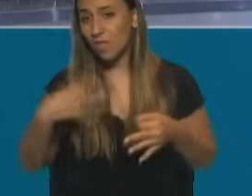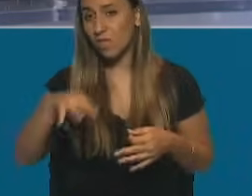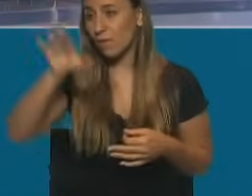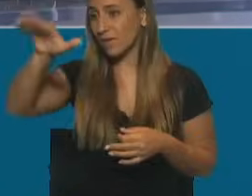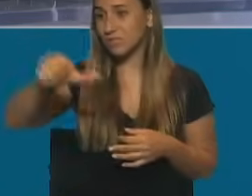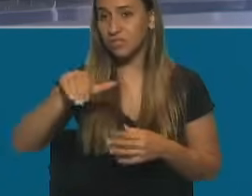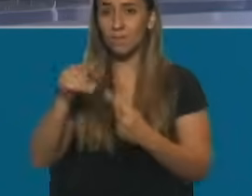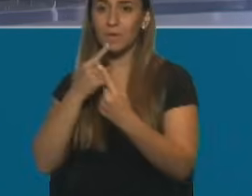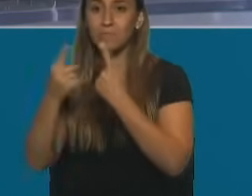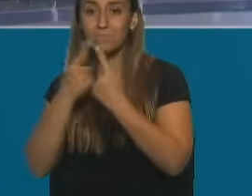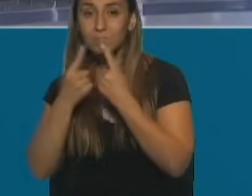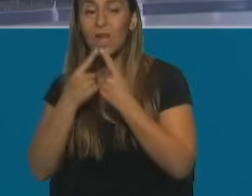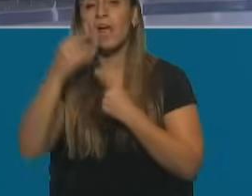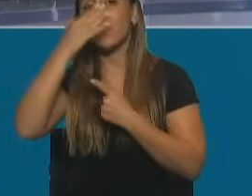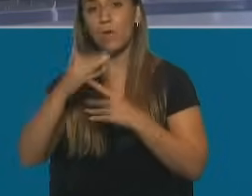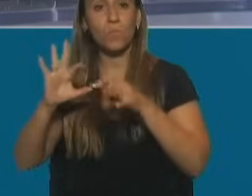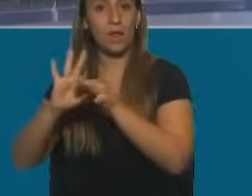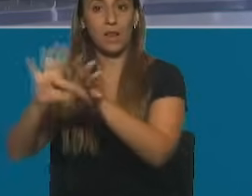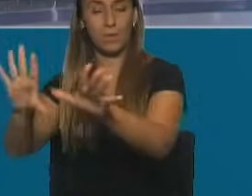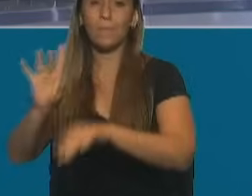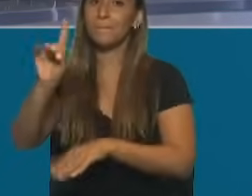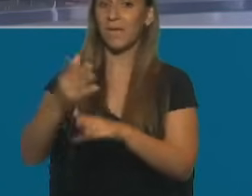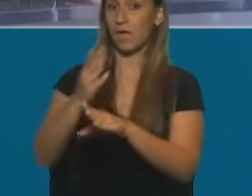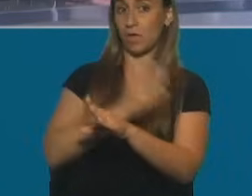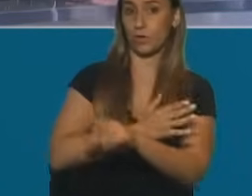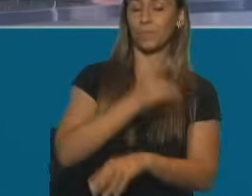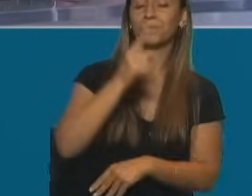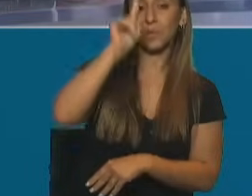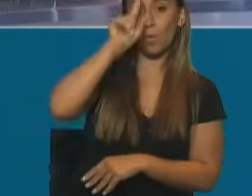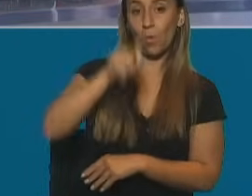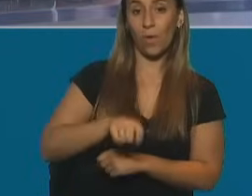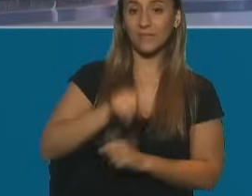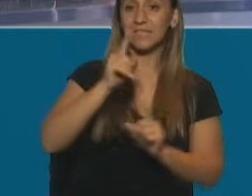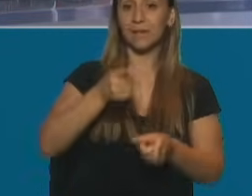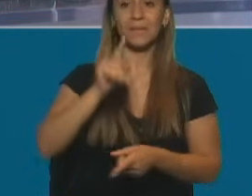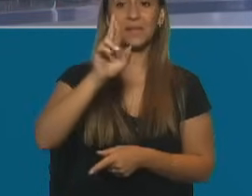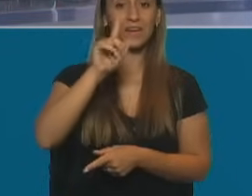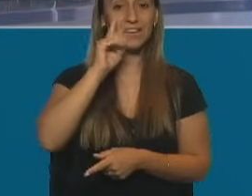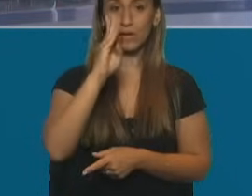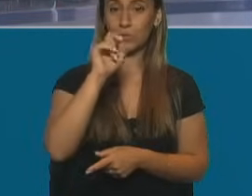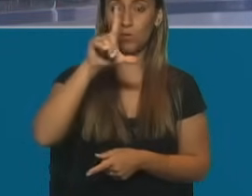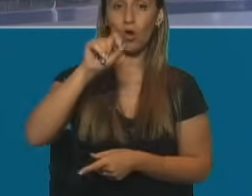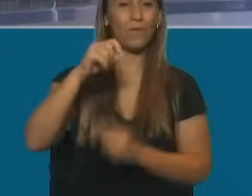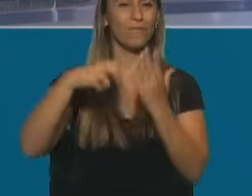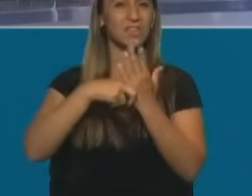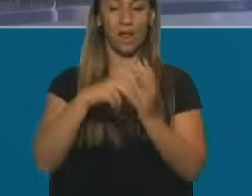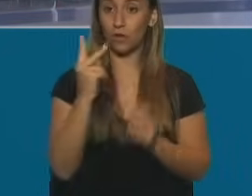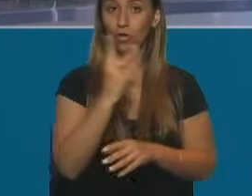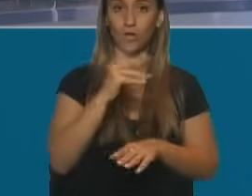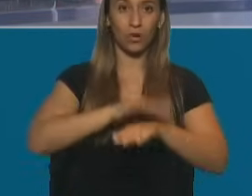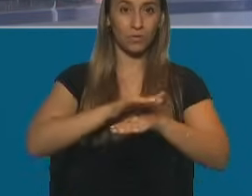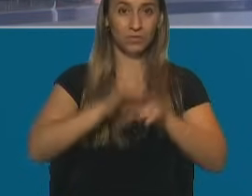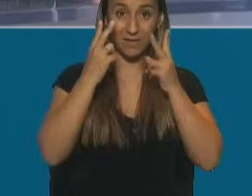libertad. Previo a ello, el juez Ariel Lijo y el fiscal Carlos Rívolo, que son los que están a cargo de la investigación,